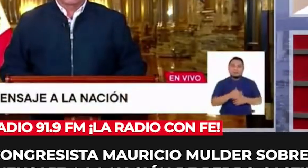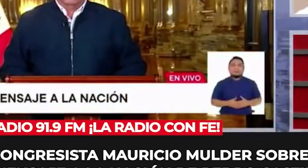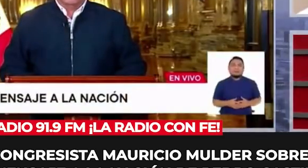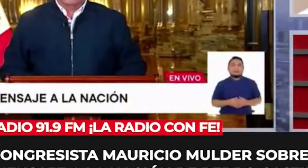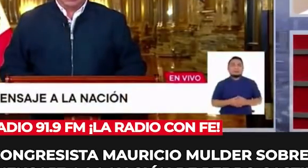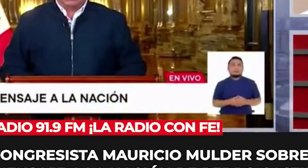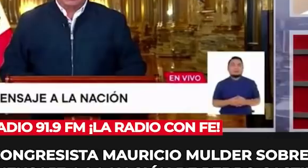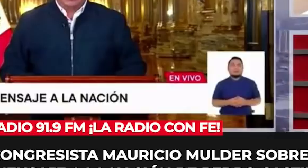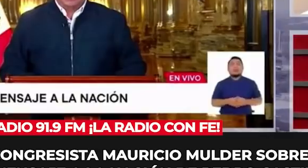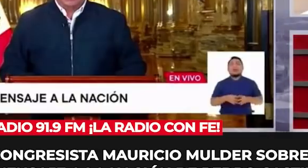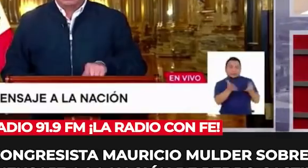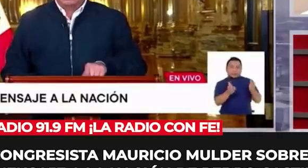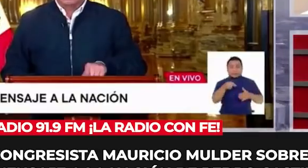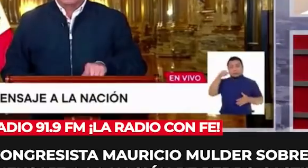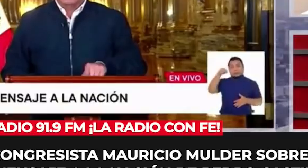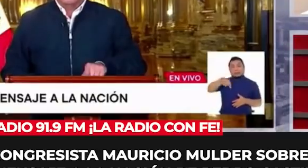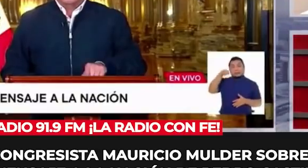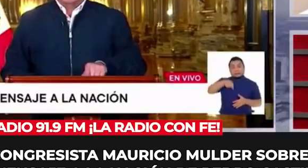duda. Y